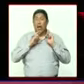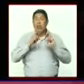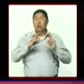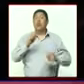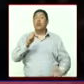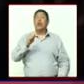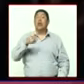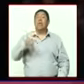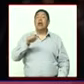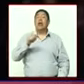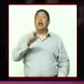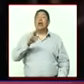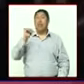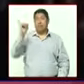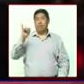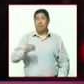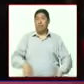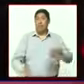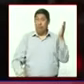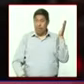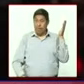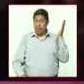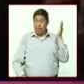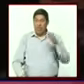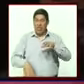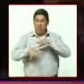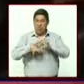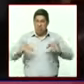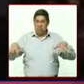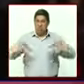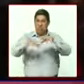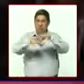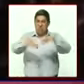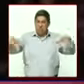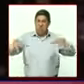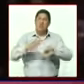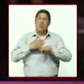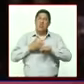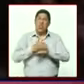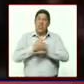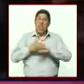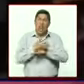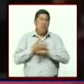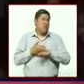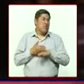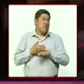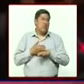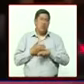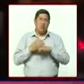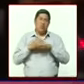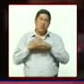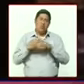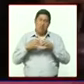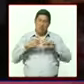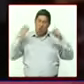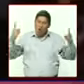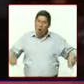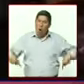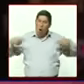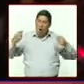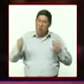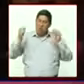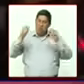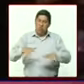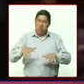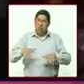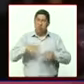Tapacarí. Este es el panorama. Continúan las barricadas, troncos, maderas, ramas, gomas que han instalado